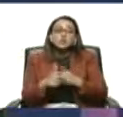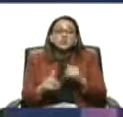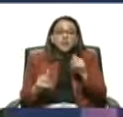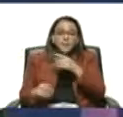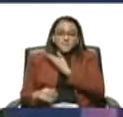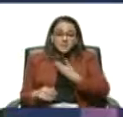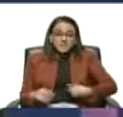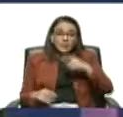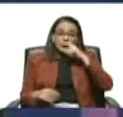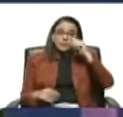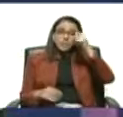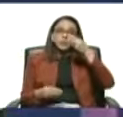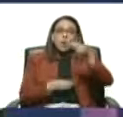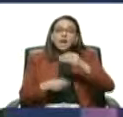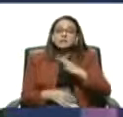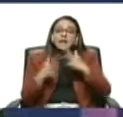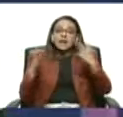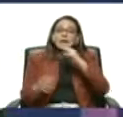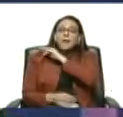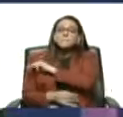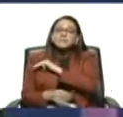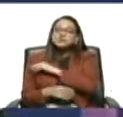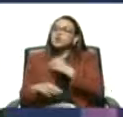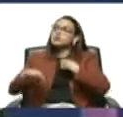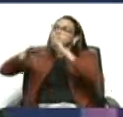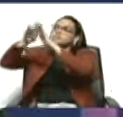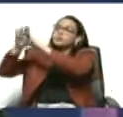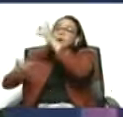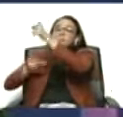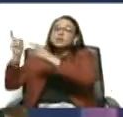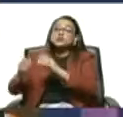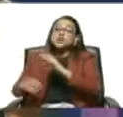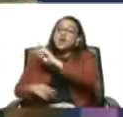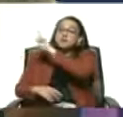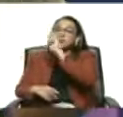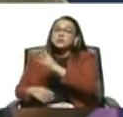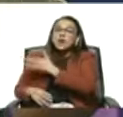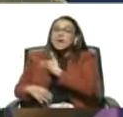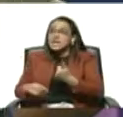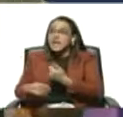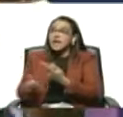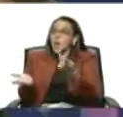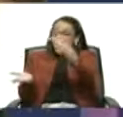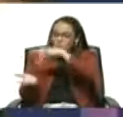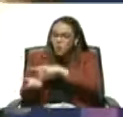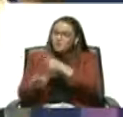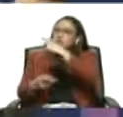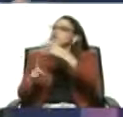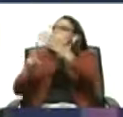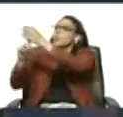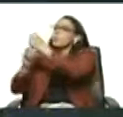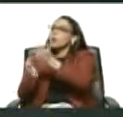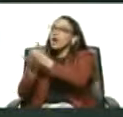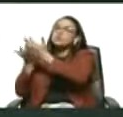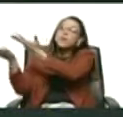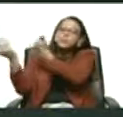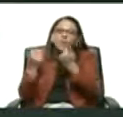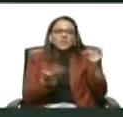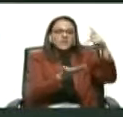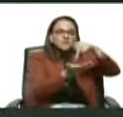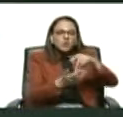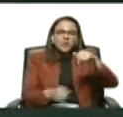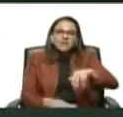Patria para atender y proteger a los migrantes venezolanos. Porque todo esto fue una política